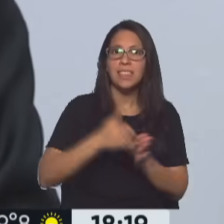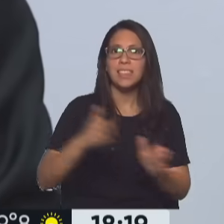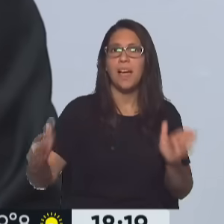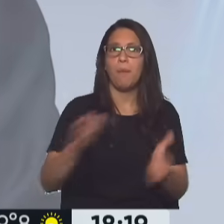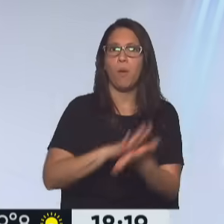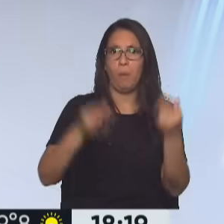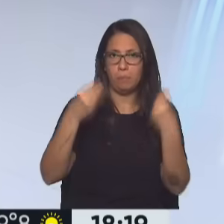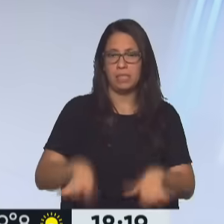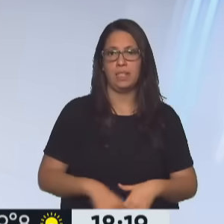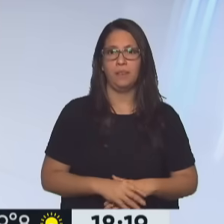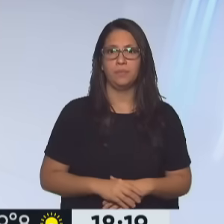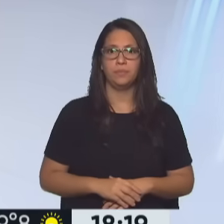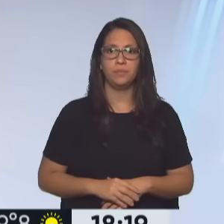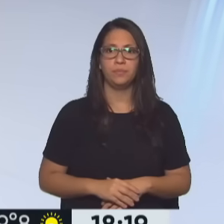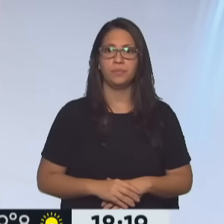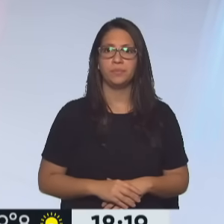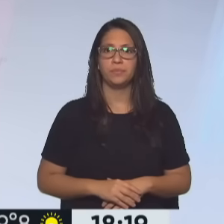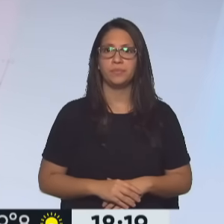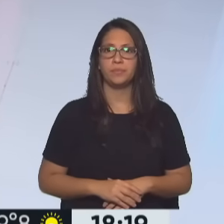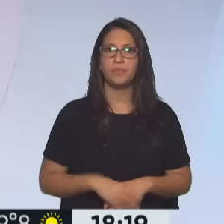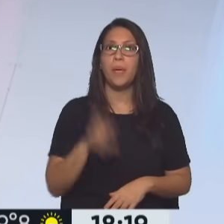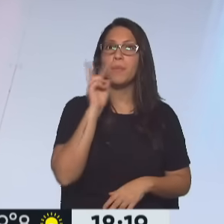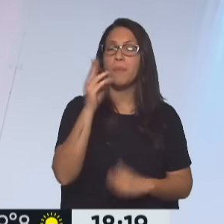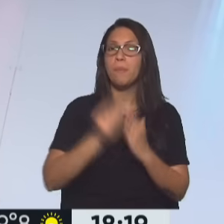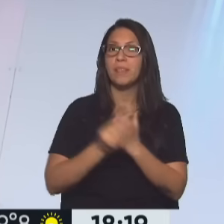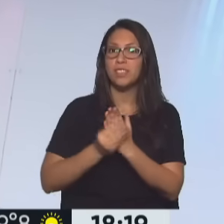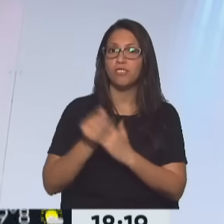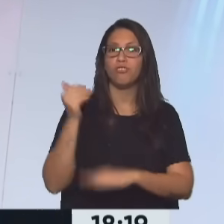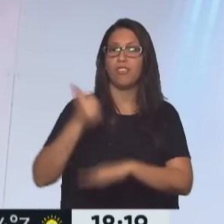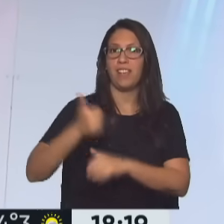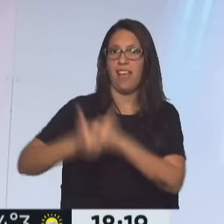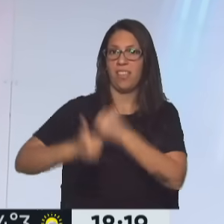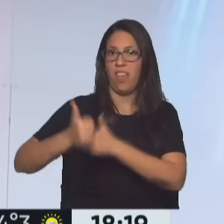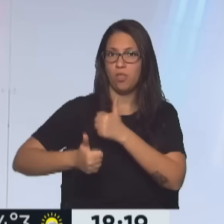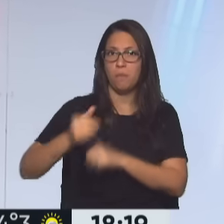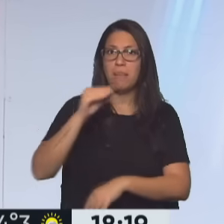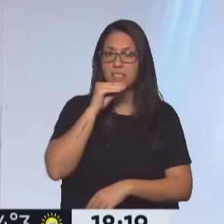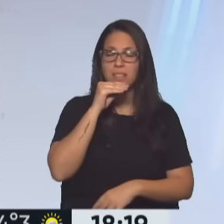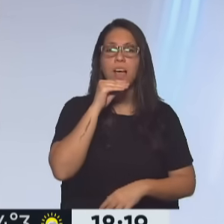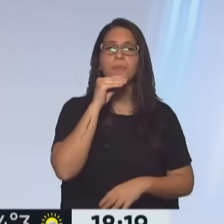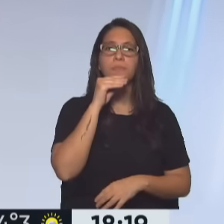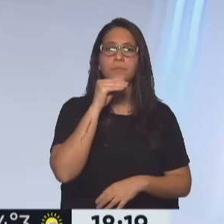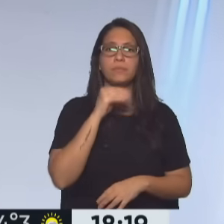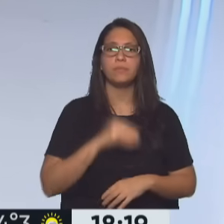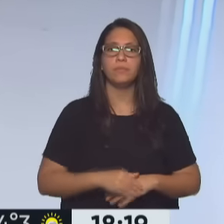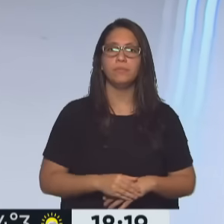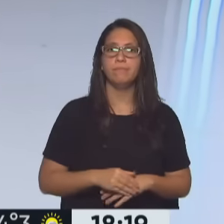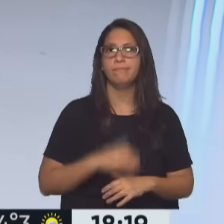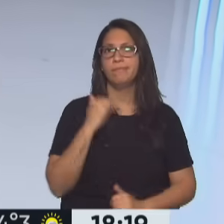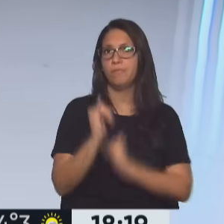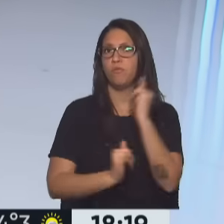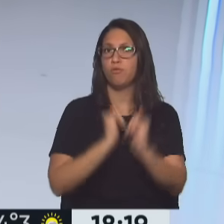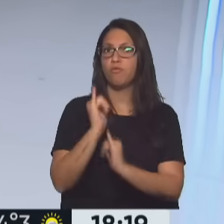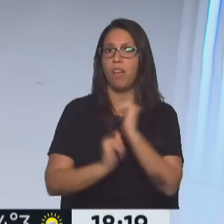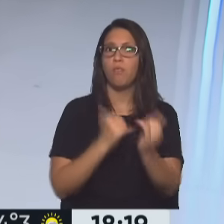etapa. Ahí escuchábamos al ministro y candidato presidencial Sergio Massa, de alguna manera, bueno, dando cuenta de